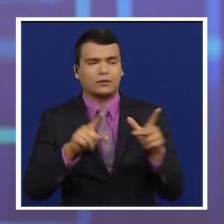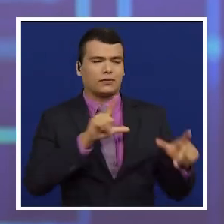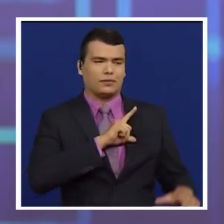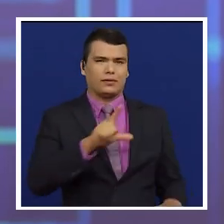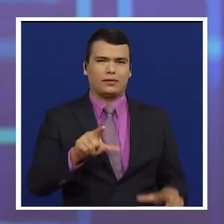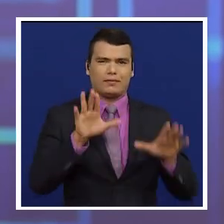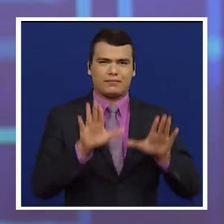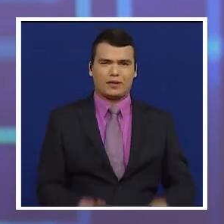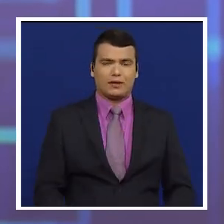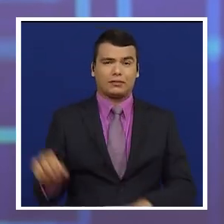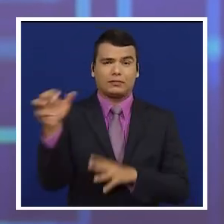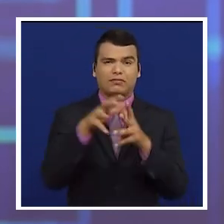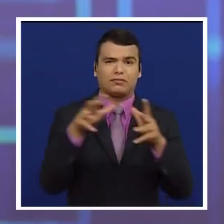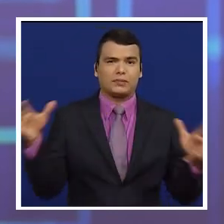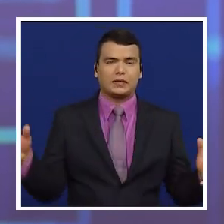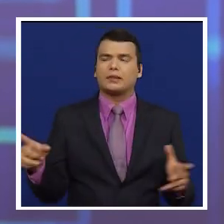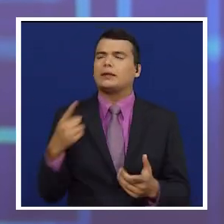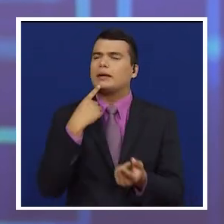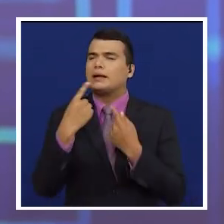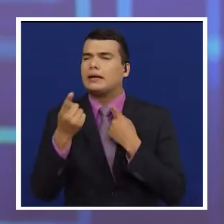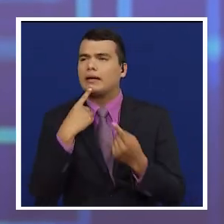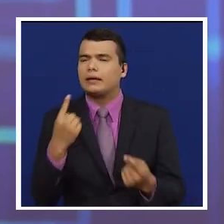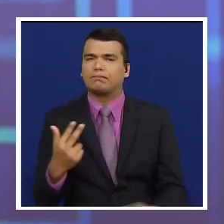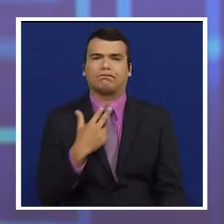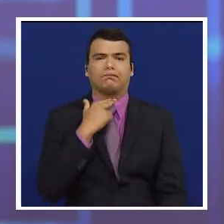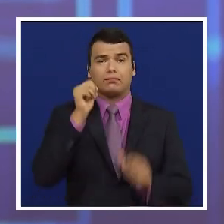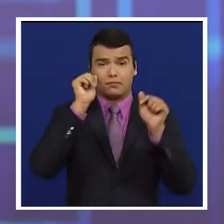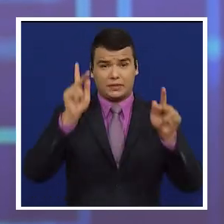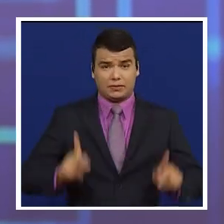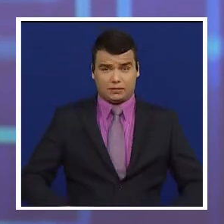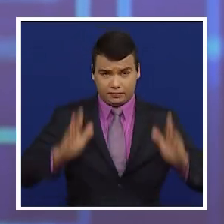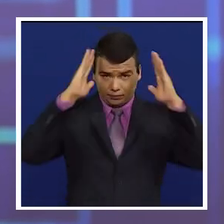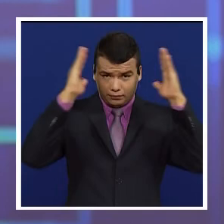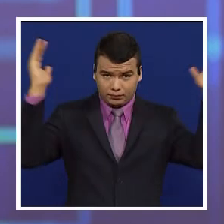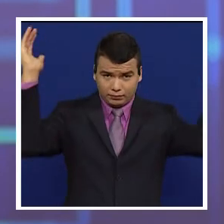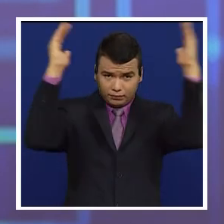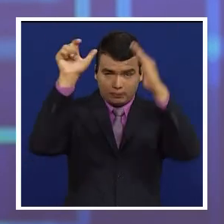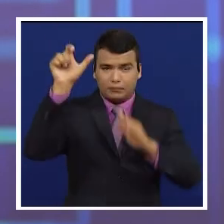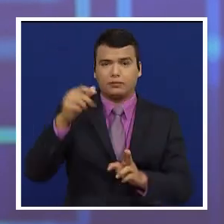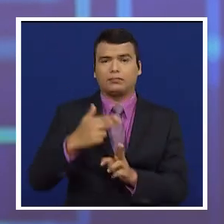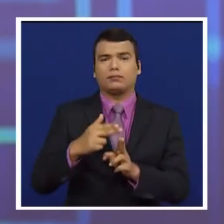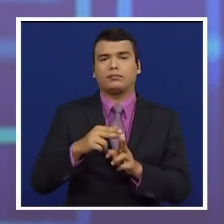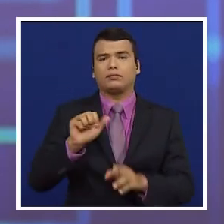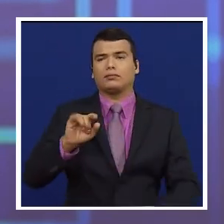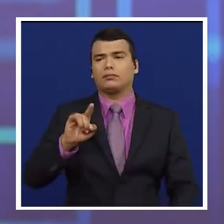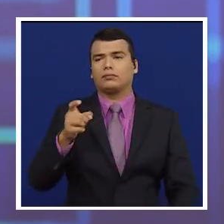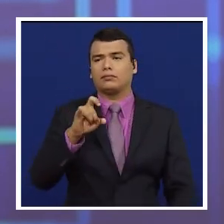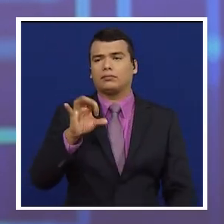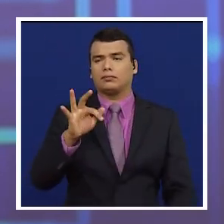paro camionero. Monseñor Augusto Castro entró en este proceso como mediador.